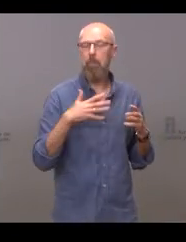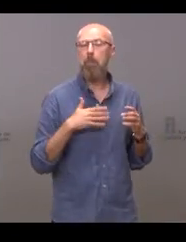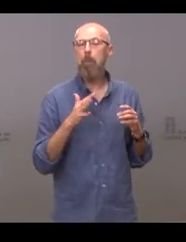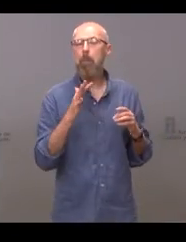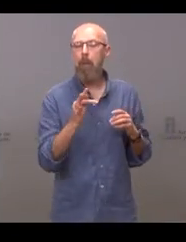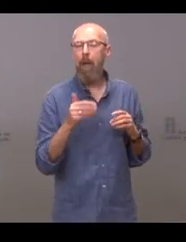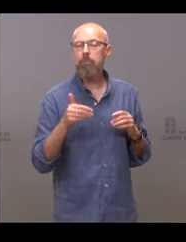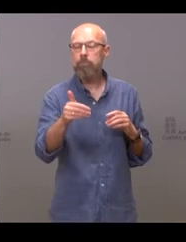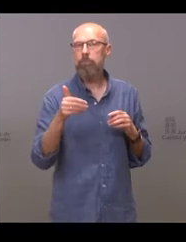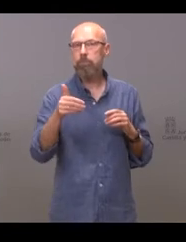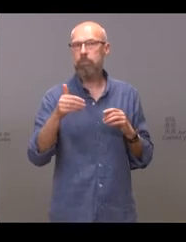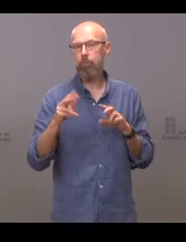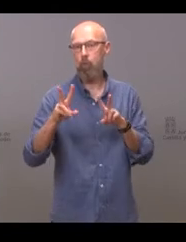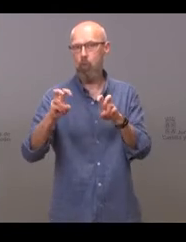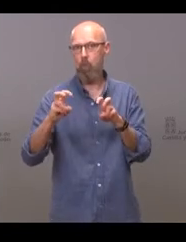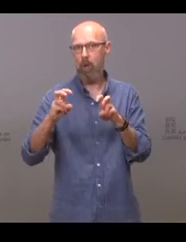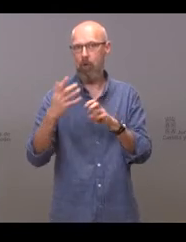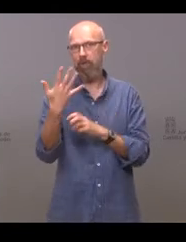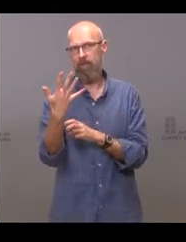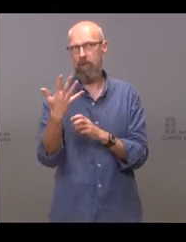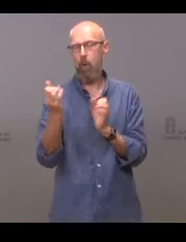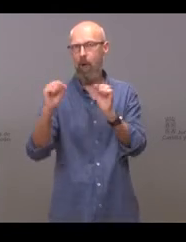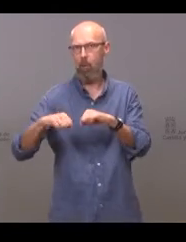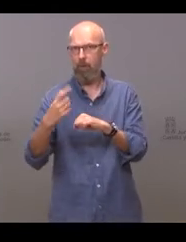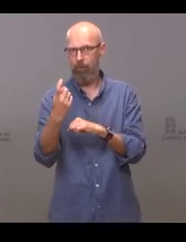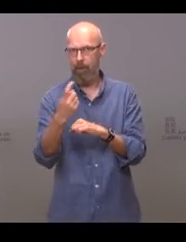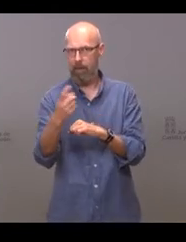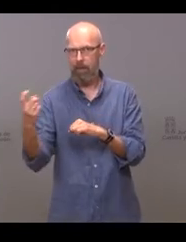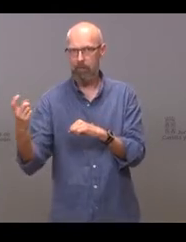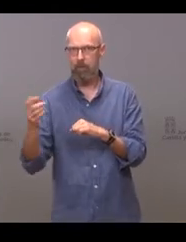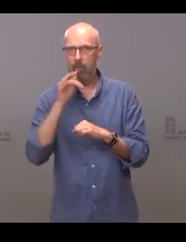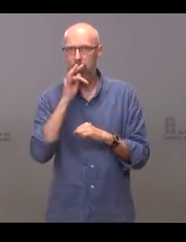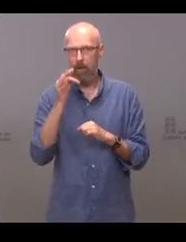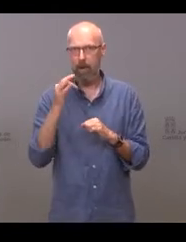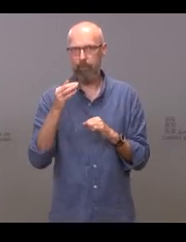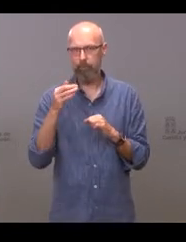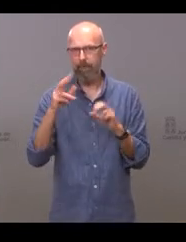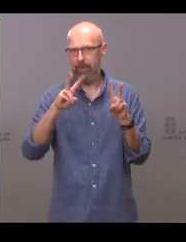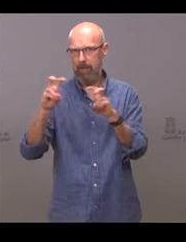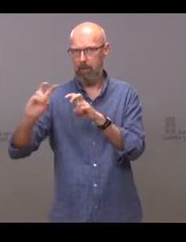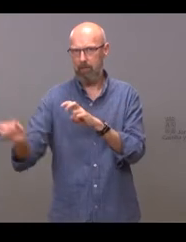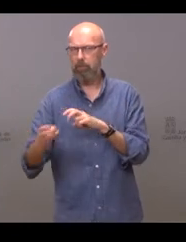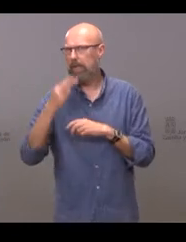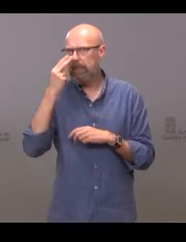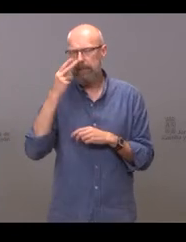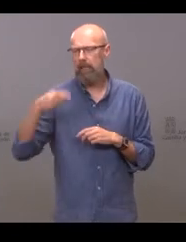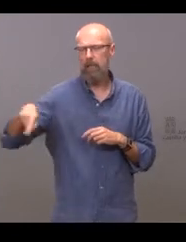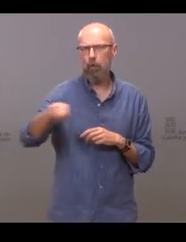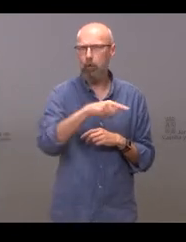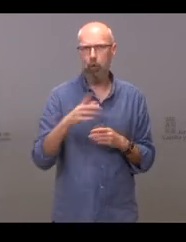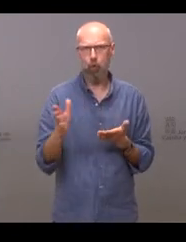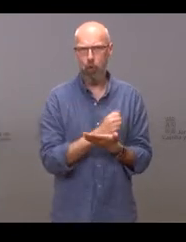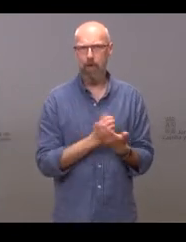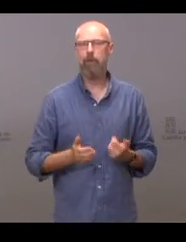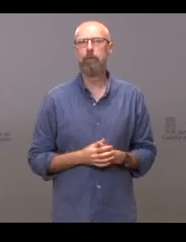próximo esos otros cinco posibles acuerdos de distintas materias y muy interesantes todas y también